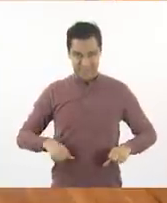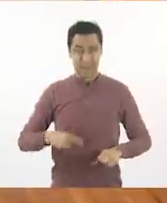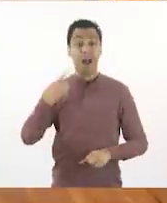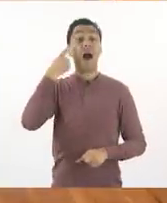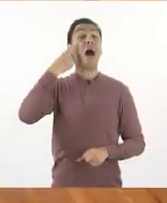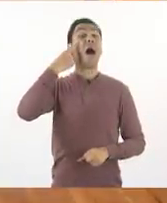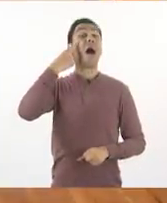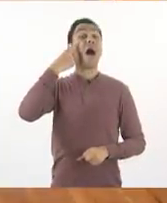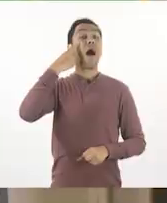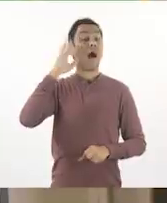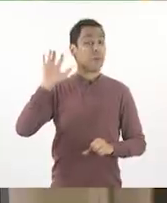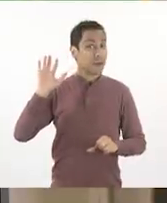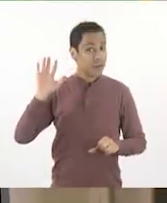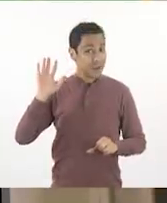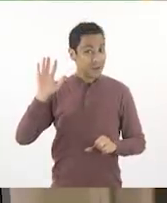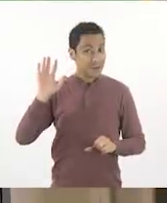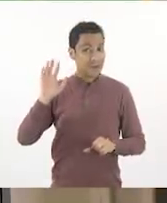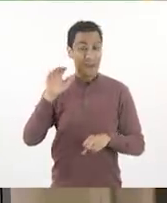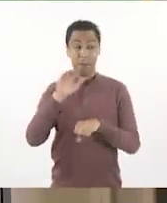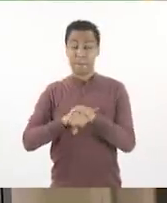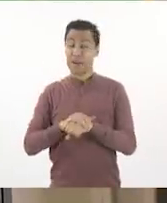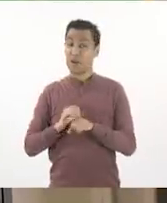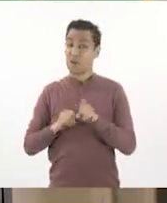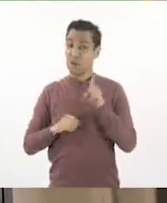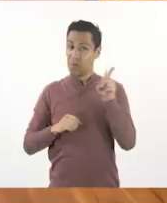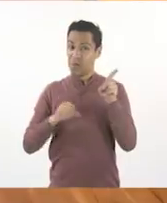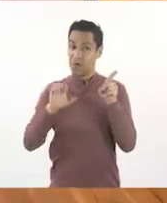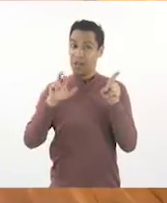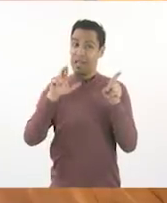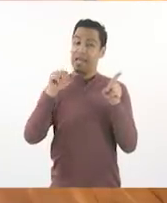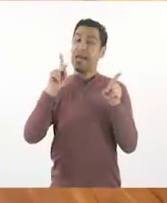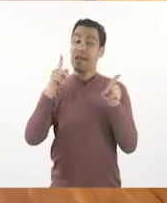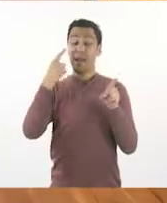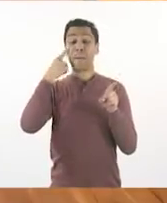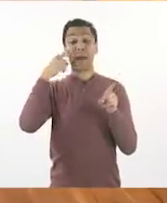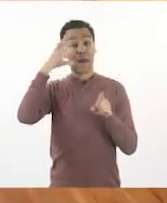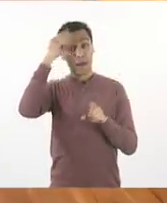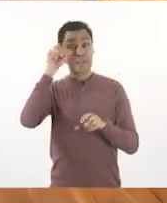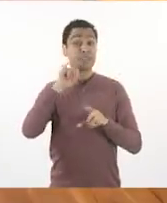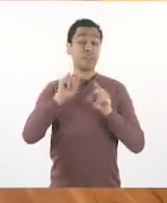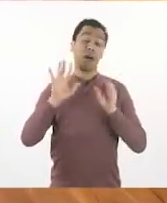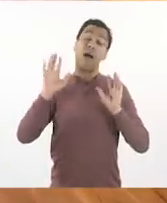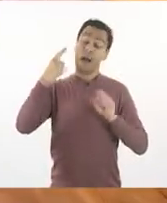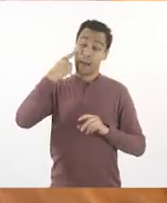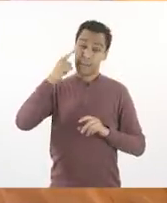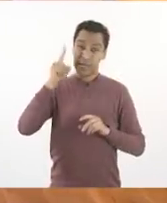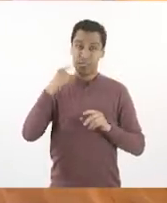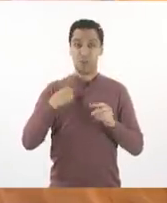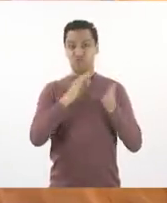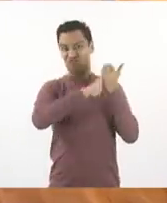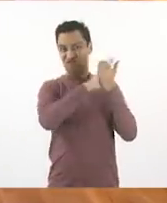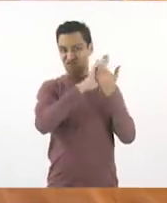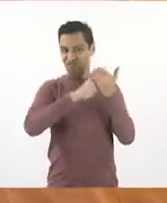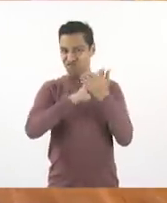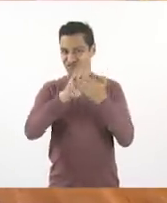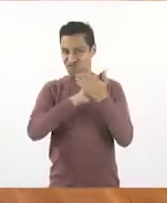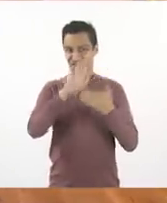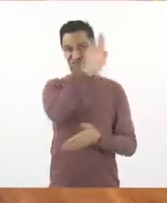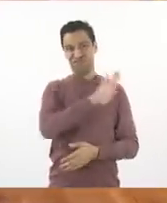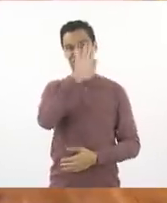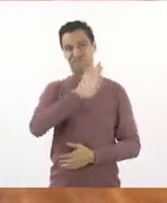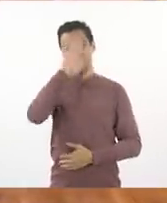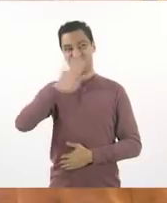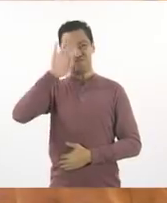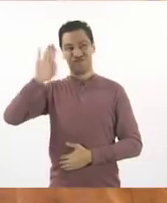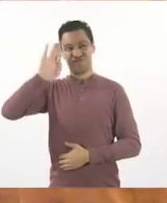prueba a nuestro amigo Eric. Pero para eso le voy a borrar el pizarrón para que no haga